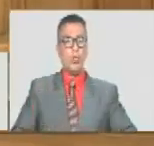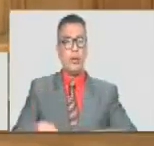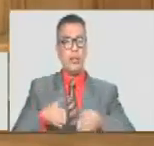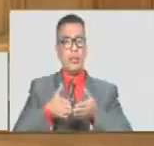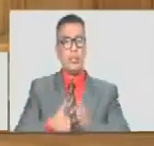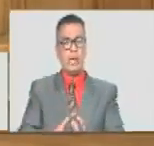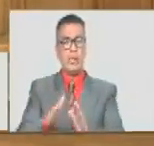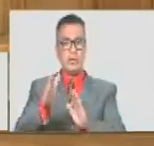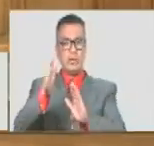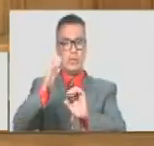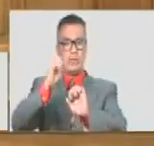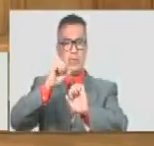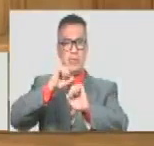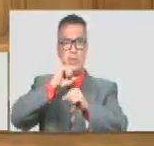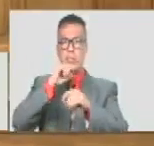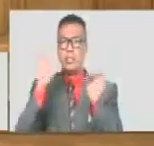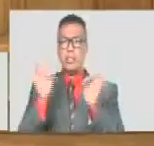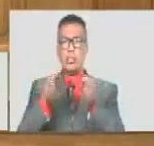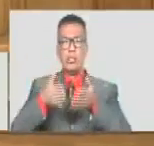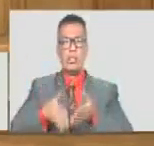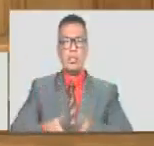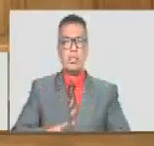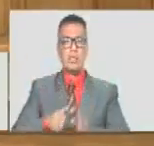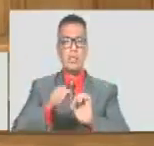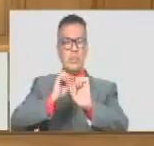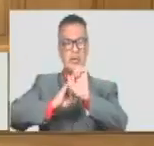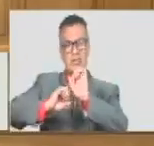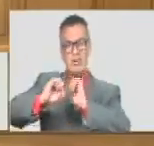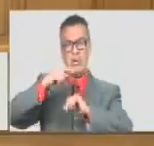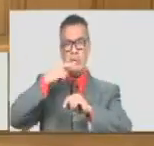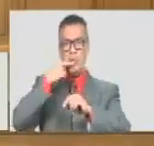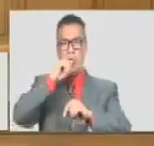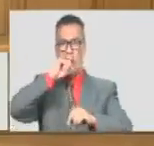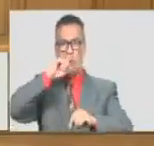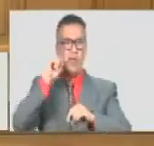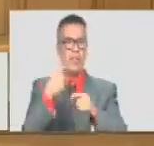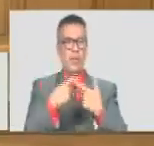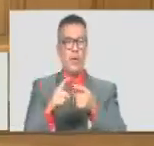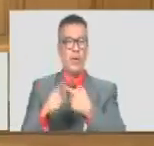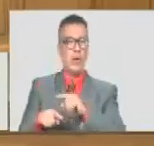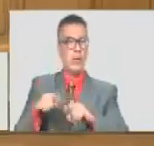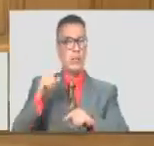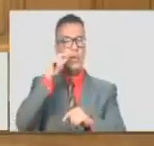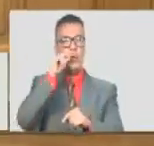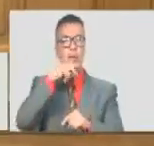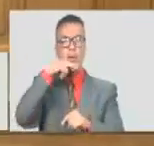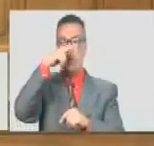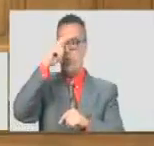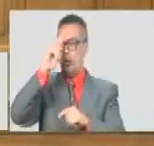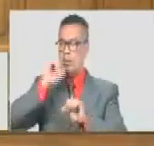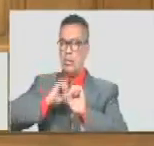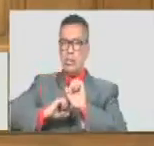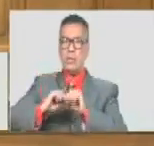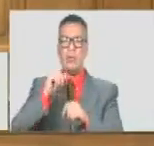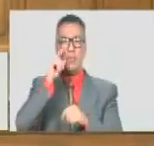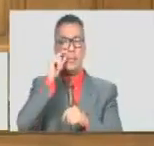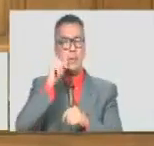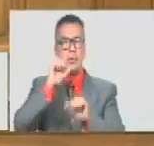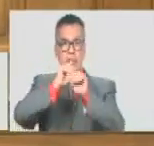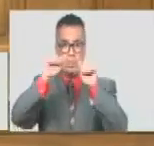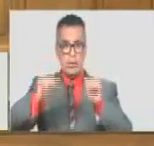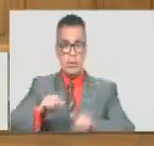racista. El ser humano no nace xenófobo, homófobo, machista, clasista. El sistema